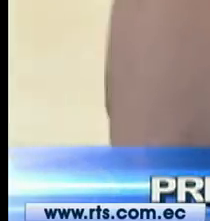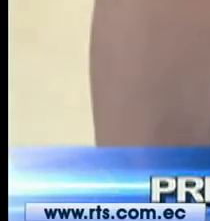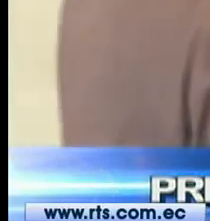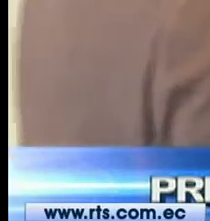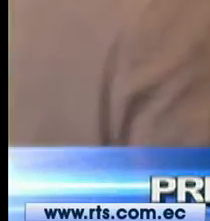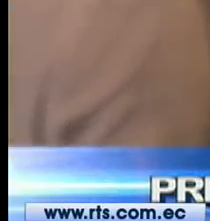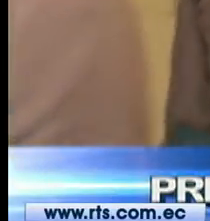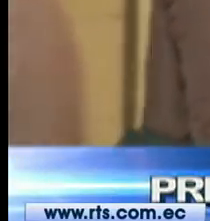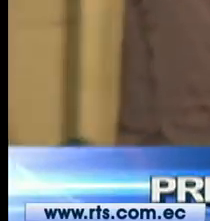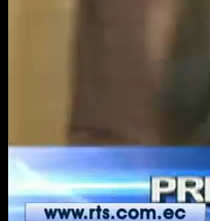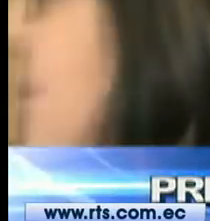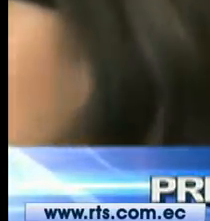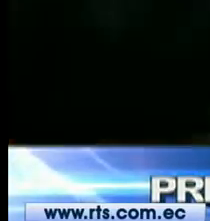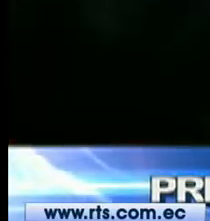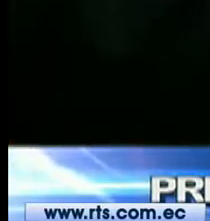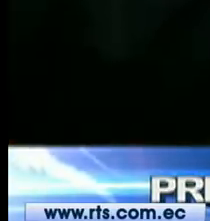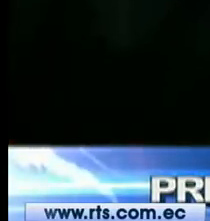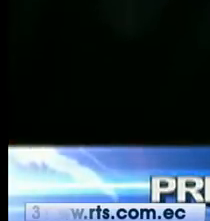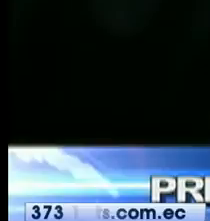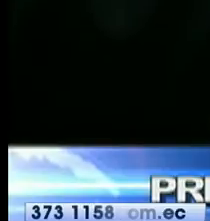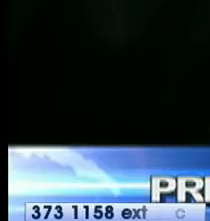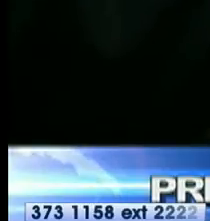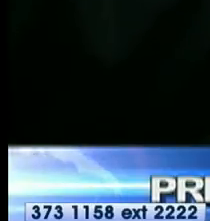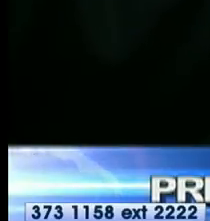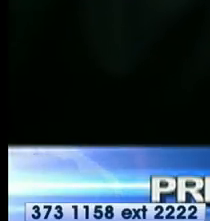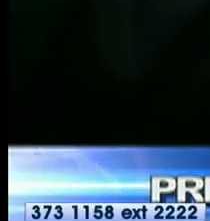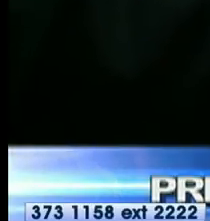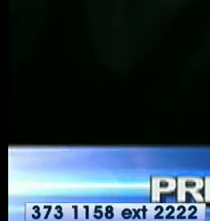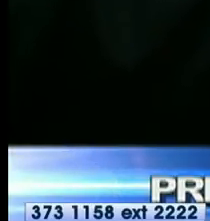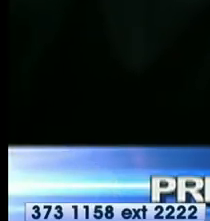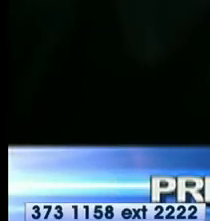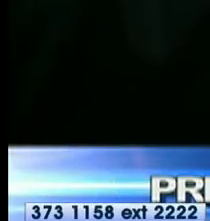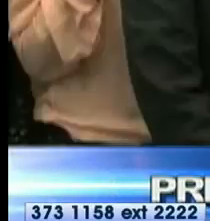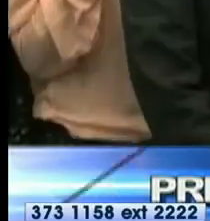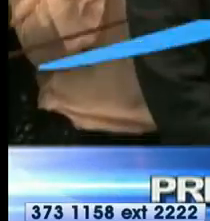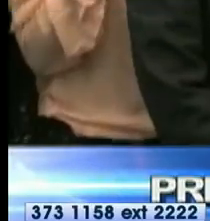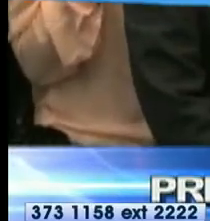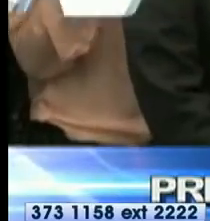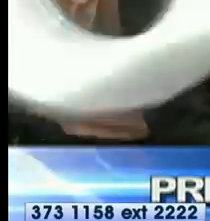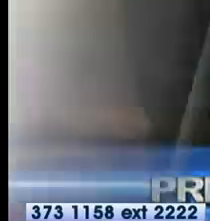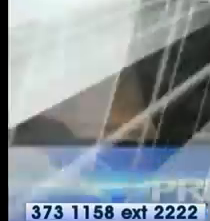dos preguntas de la consulta popular.